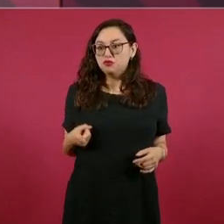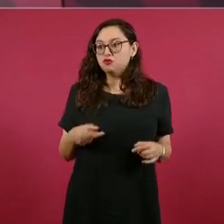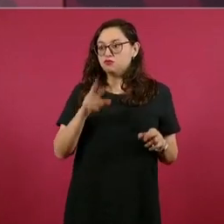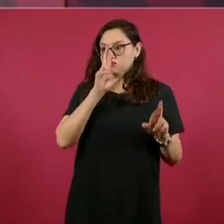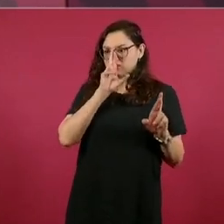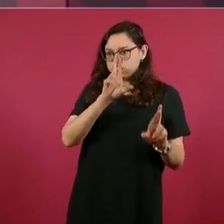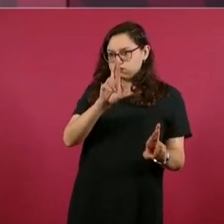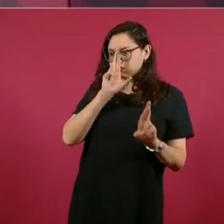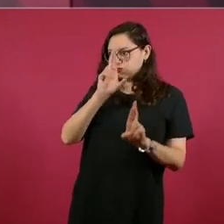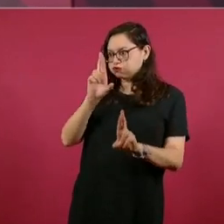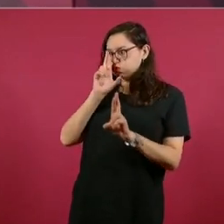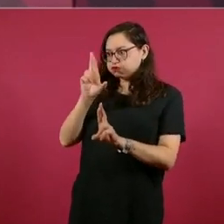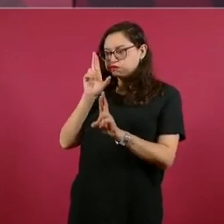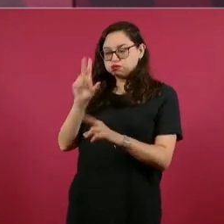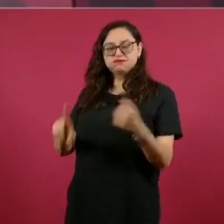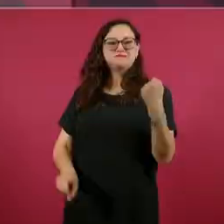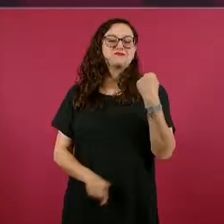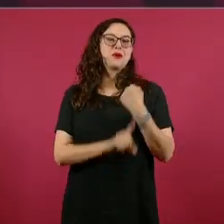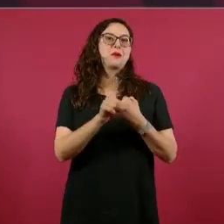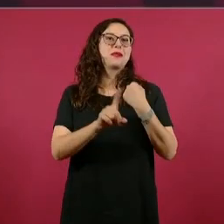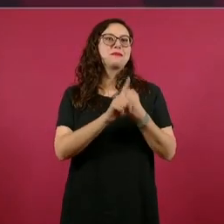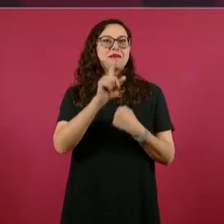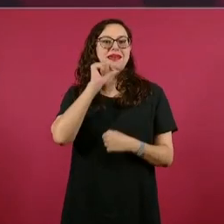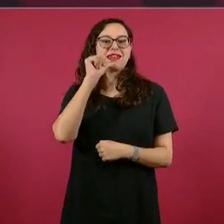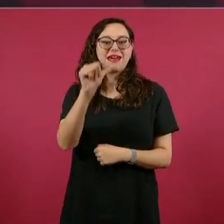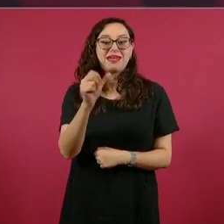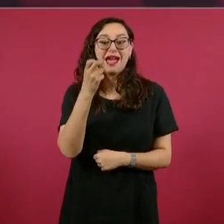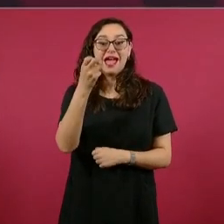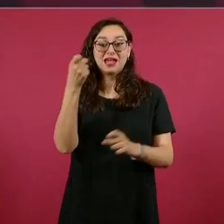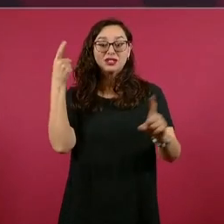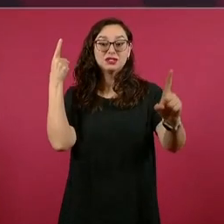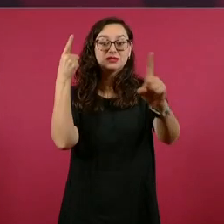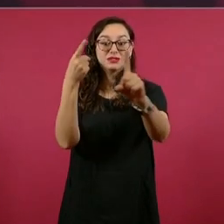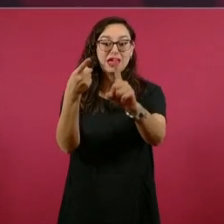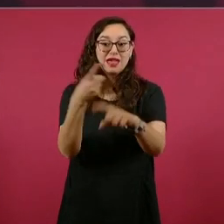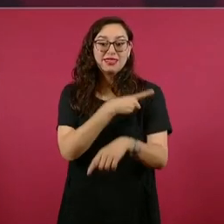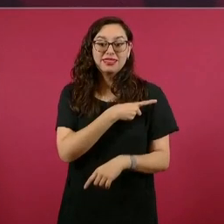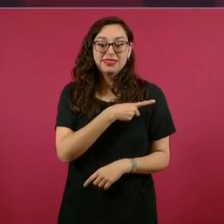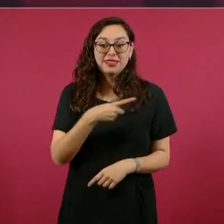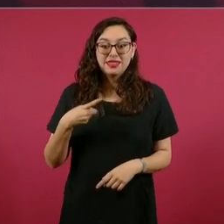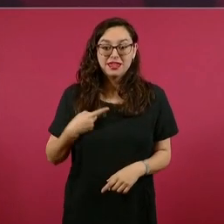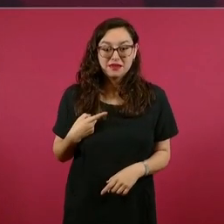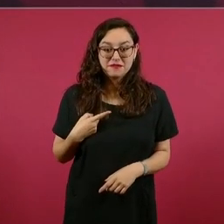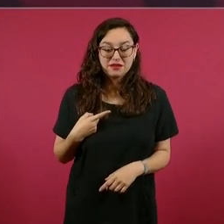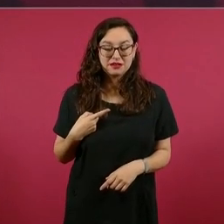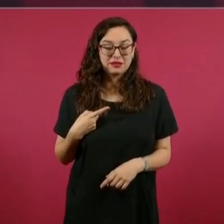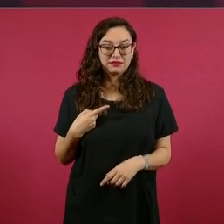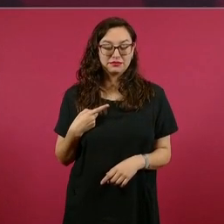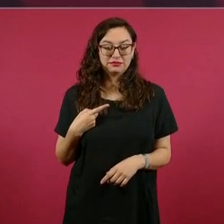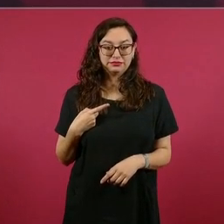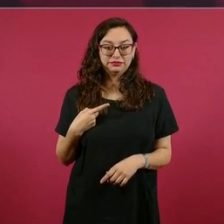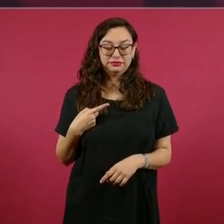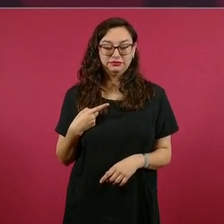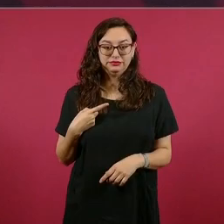y hacia allá tenemos que ir a respetarnos.